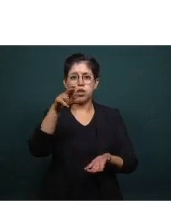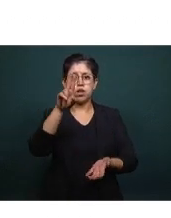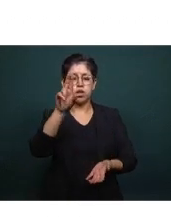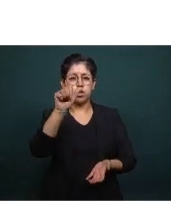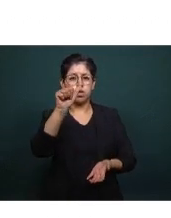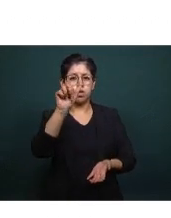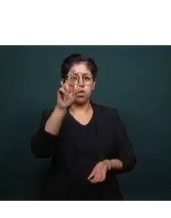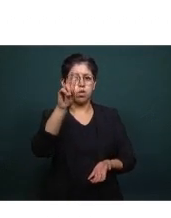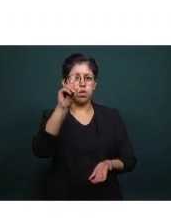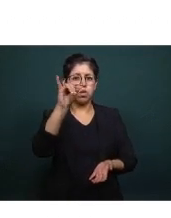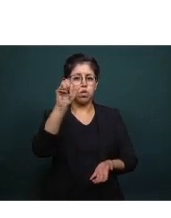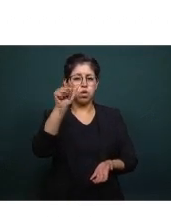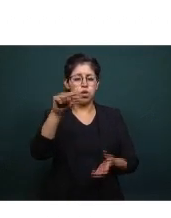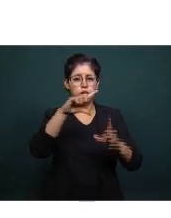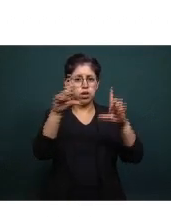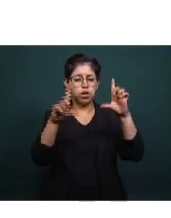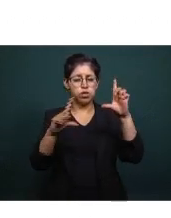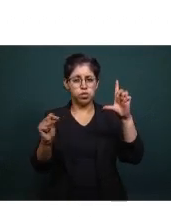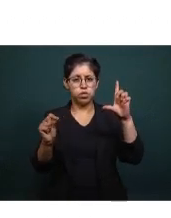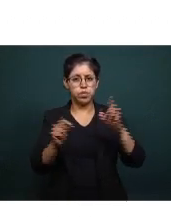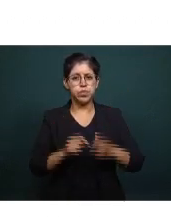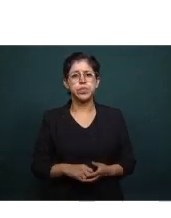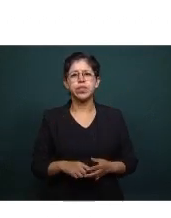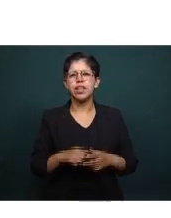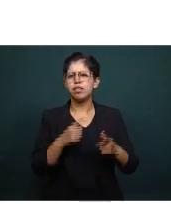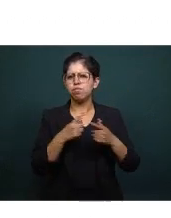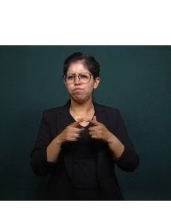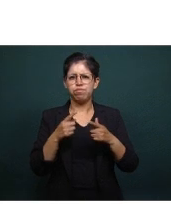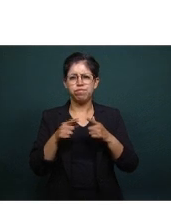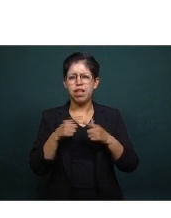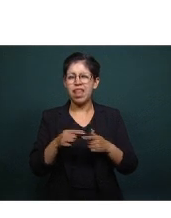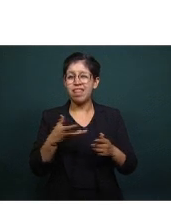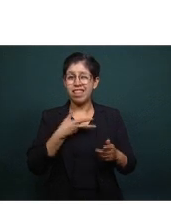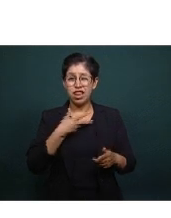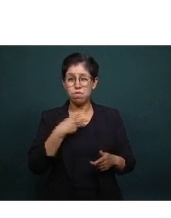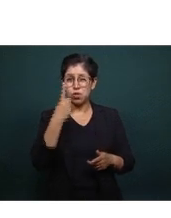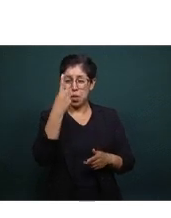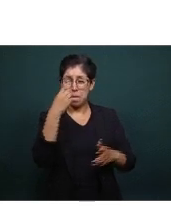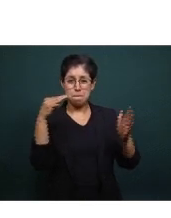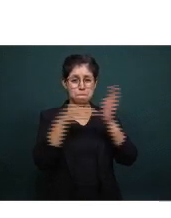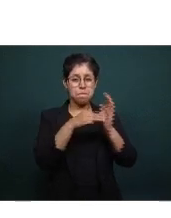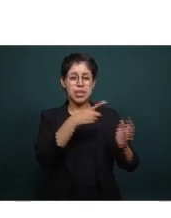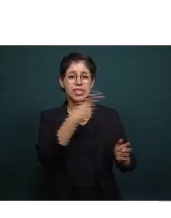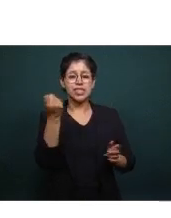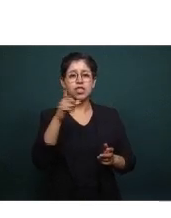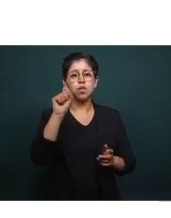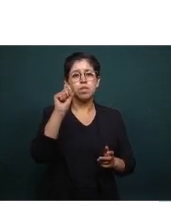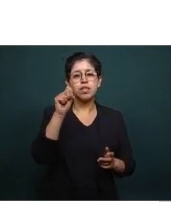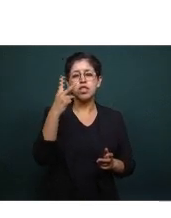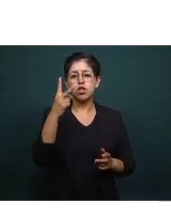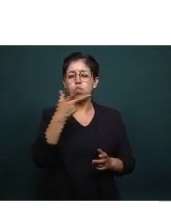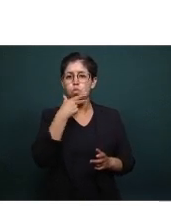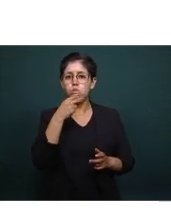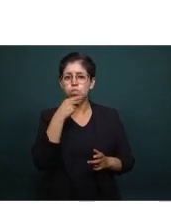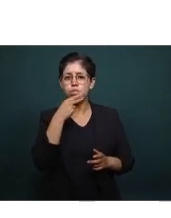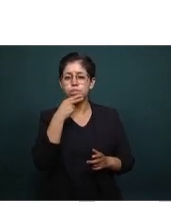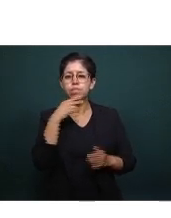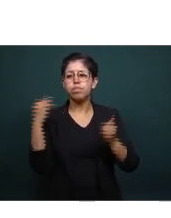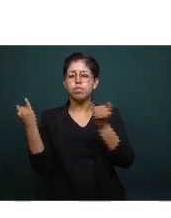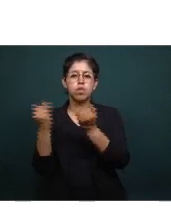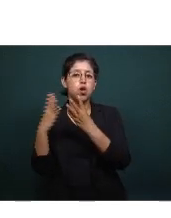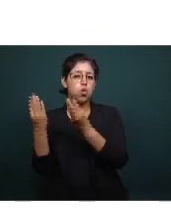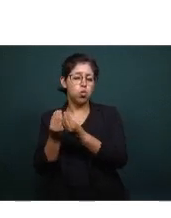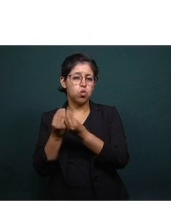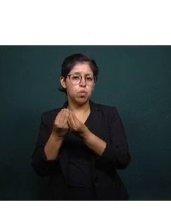Guardia Nacional en las 32 coordinaciones, tenemos 1,122 hombres. Por la Policía Federal en